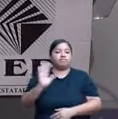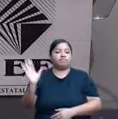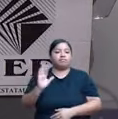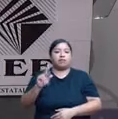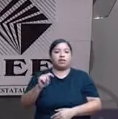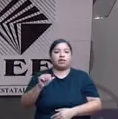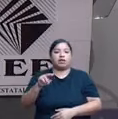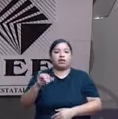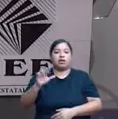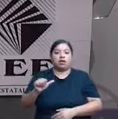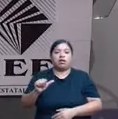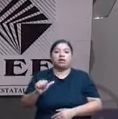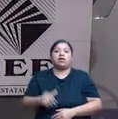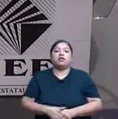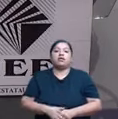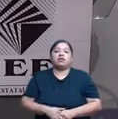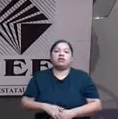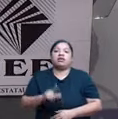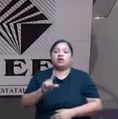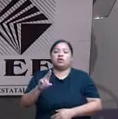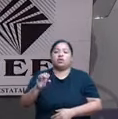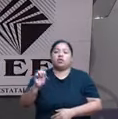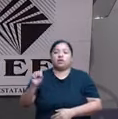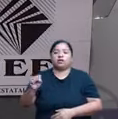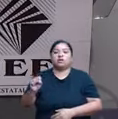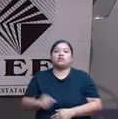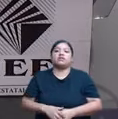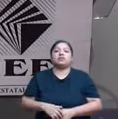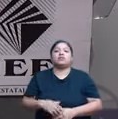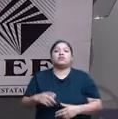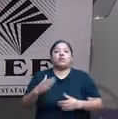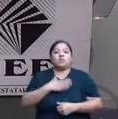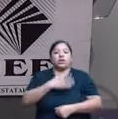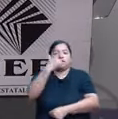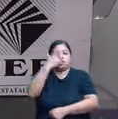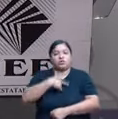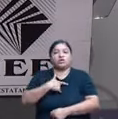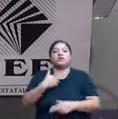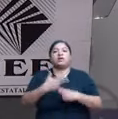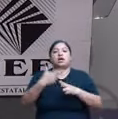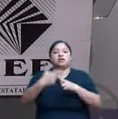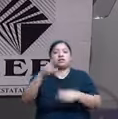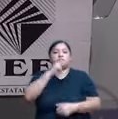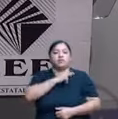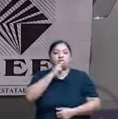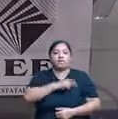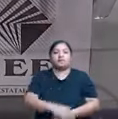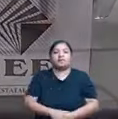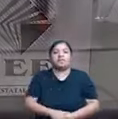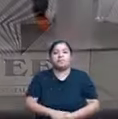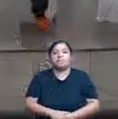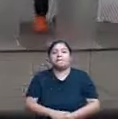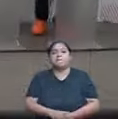ustedes Tania Paola Gómez Cervantes y Luis Alberto Antonio Mendoza. Muy buenas noches, hasta la próxima.